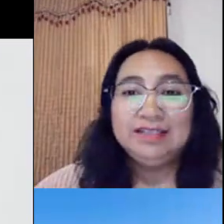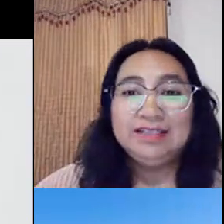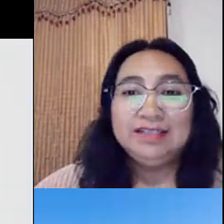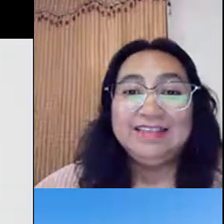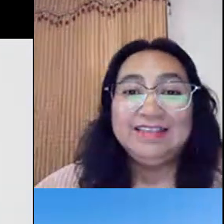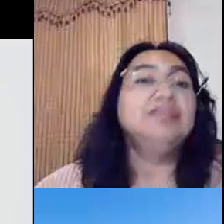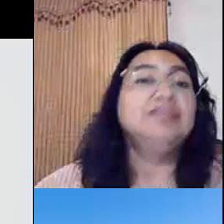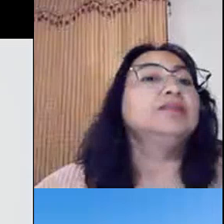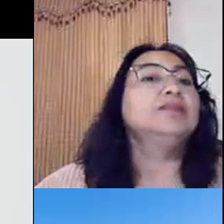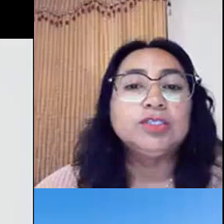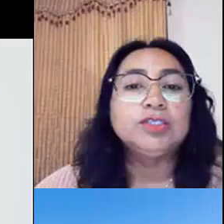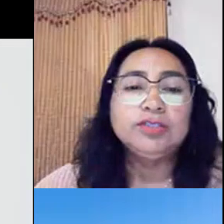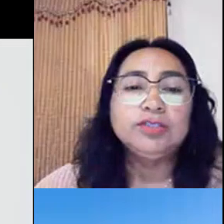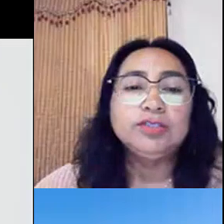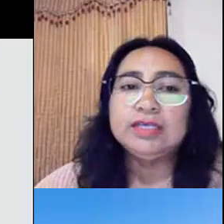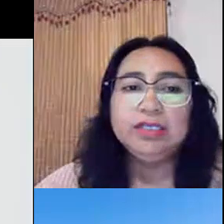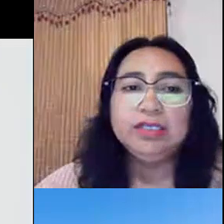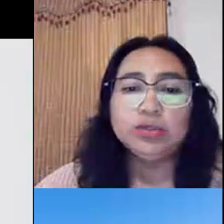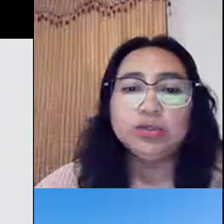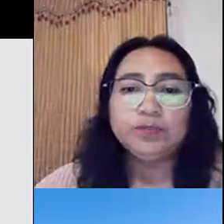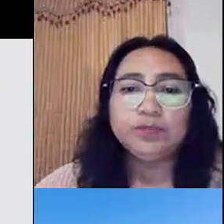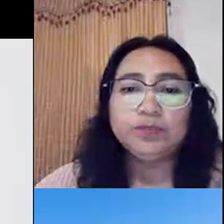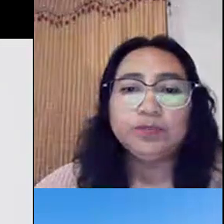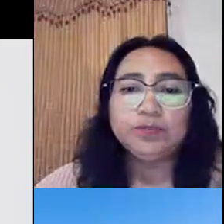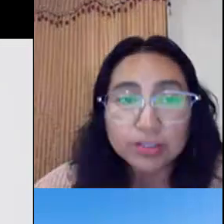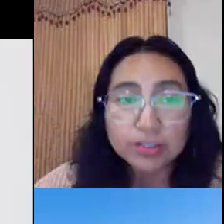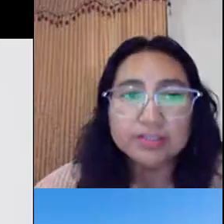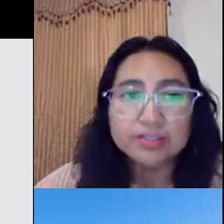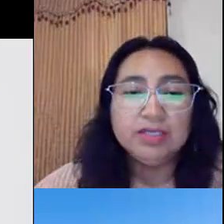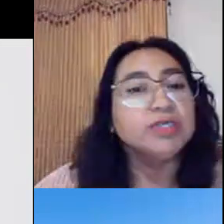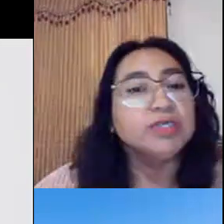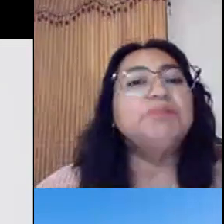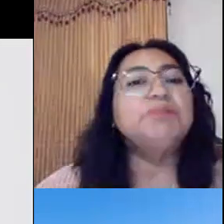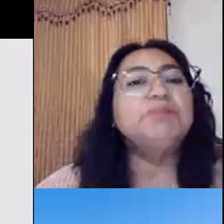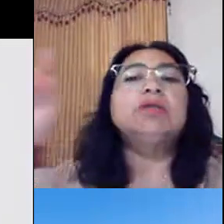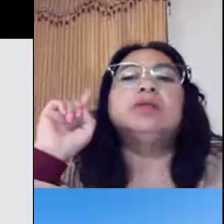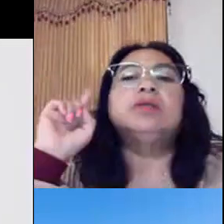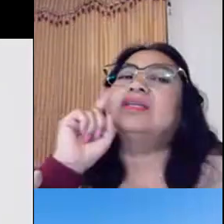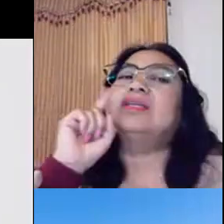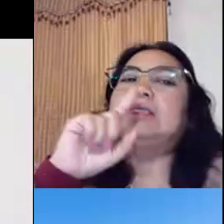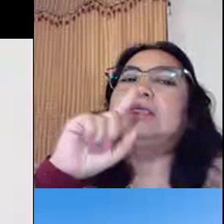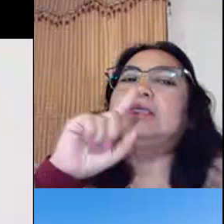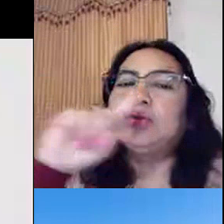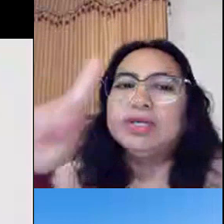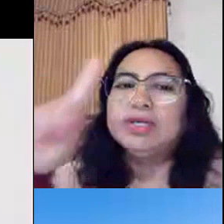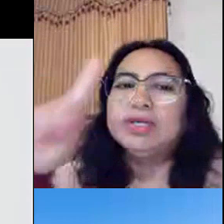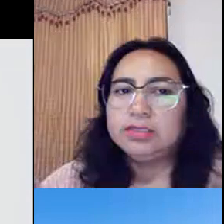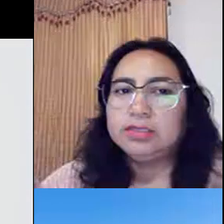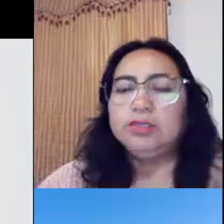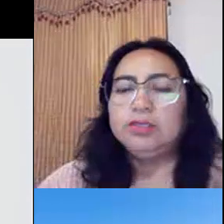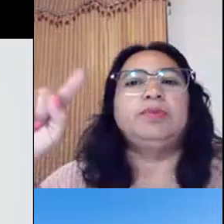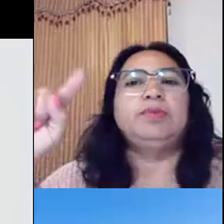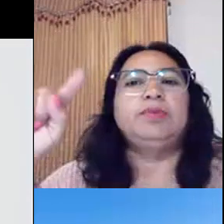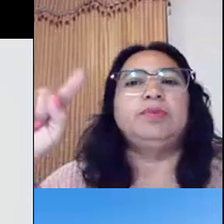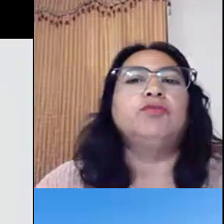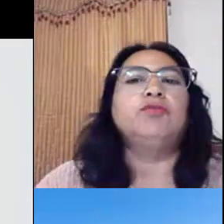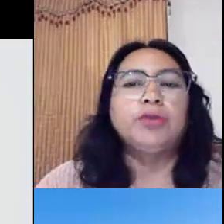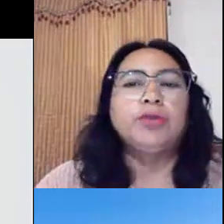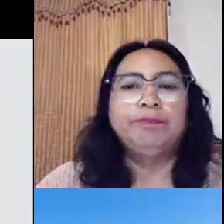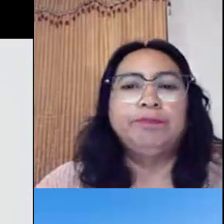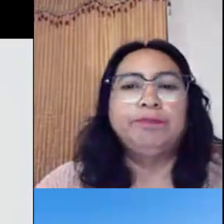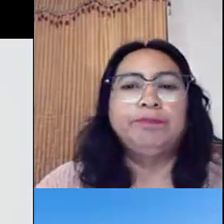5 segundos. Listo, Sí, entonces cinco ya segundos. tenemos. Entonces ya tenemos. Primero tenemos que analizar muy bien el ejercicio para aplicar